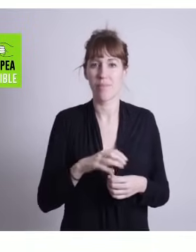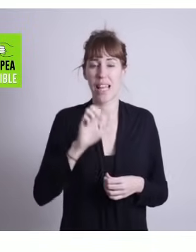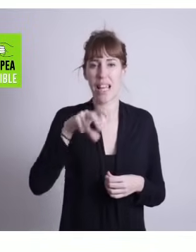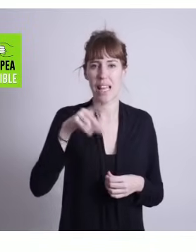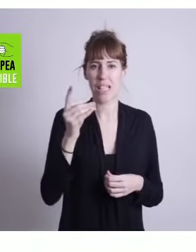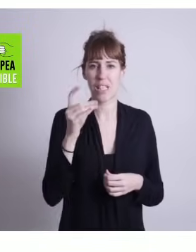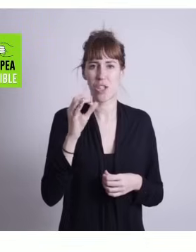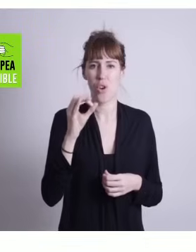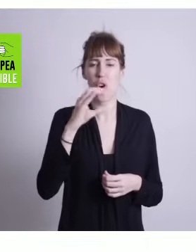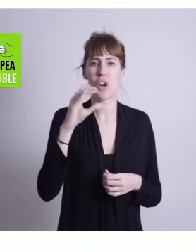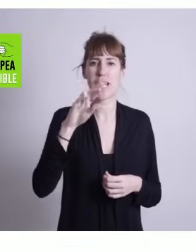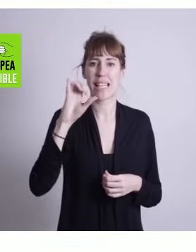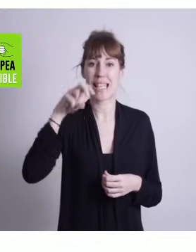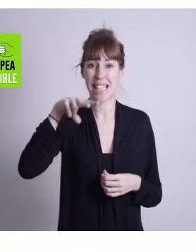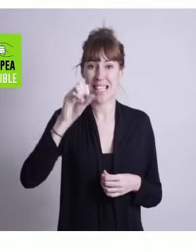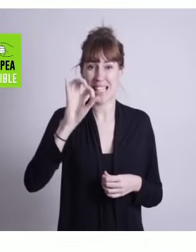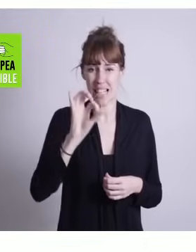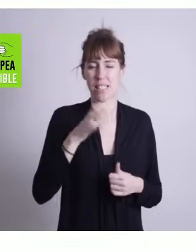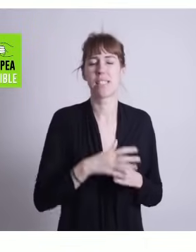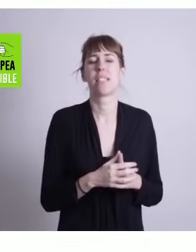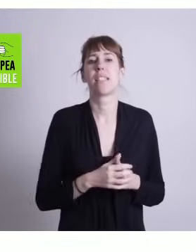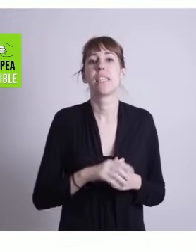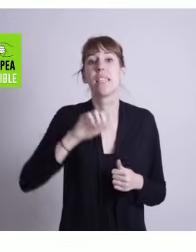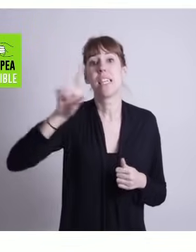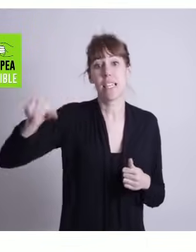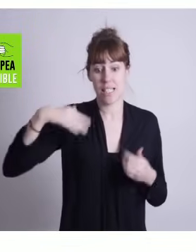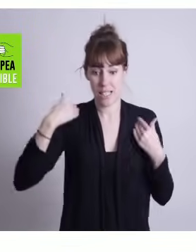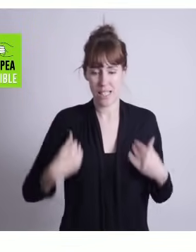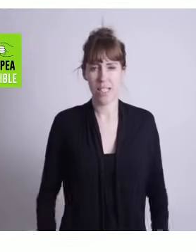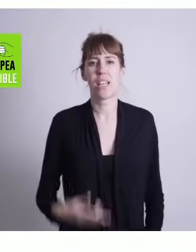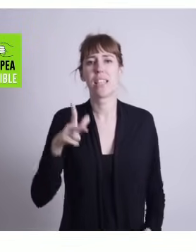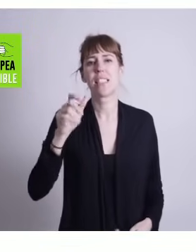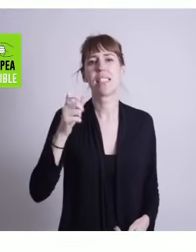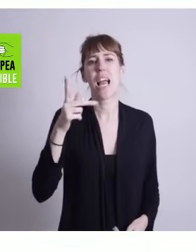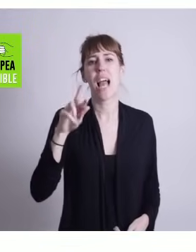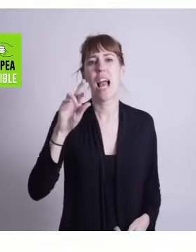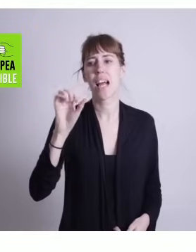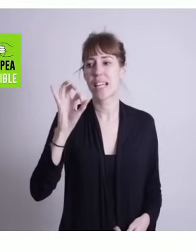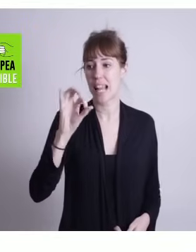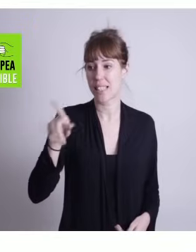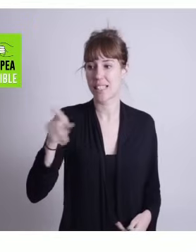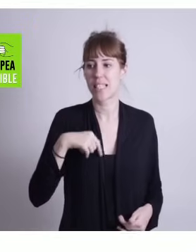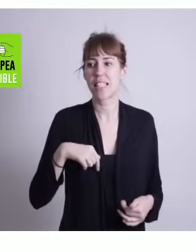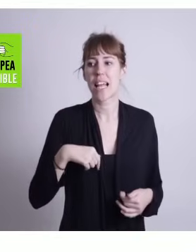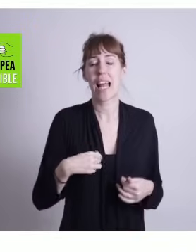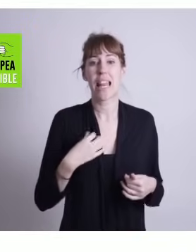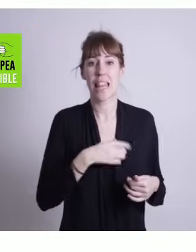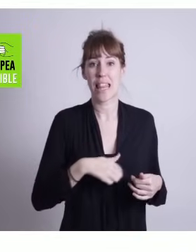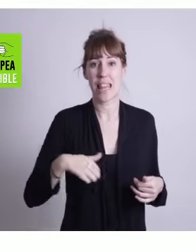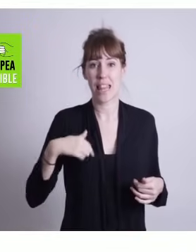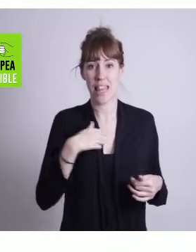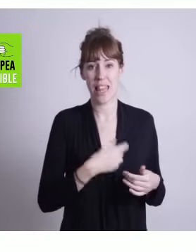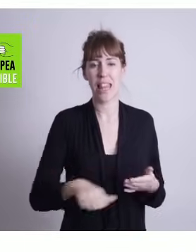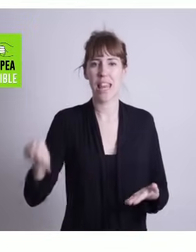Estas chakras están en los puntos de intersección de tres canales. Uno es el canal central, llamado Susuma, que es por donde